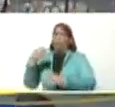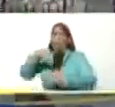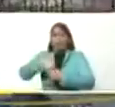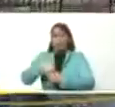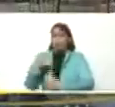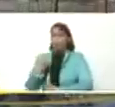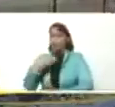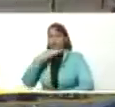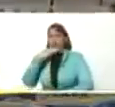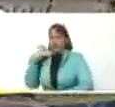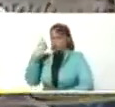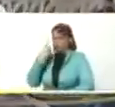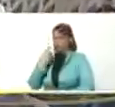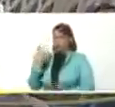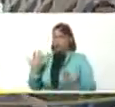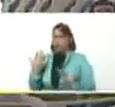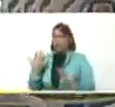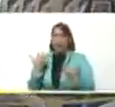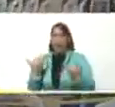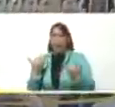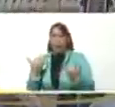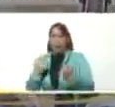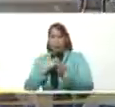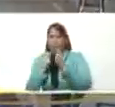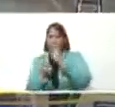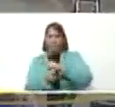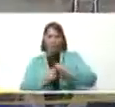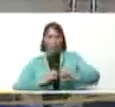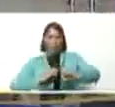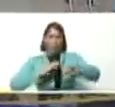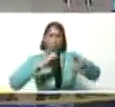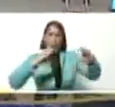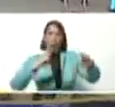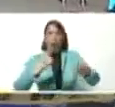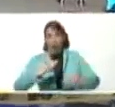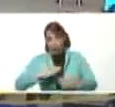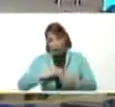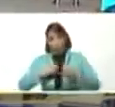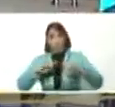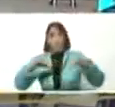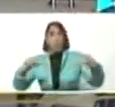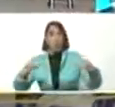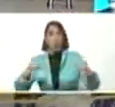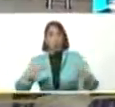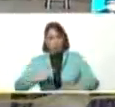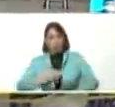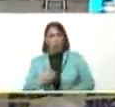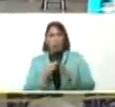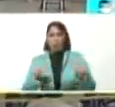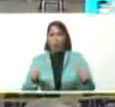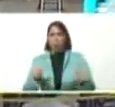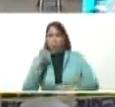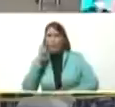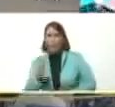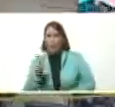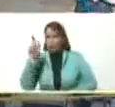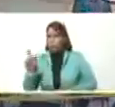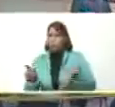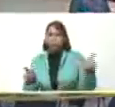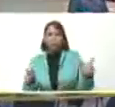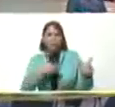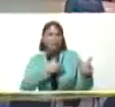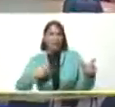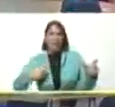pasaba como brava. Ahora se enamoró. El amor lo puede todo, y uno ve esas parejitas felices. Se quieren comer el